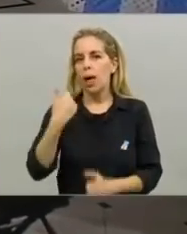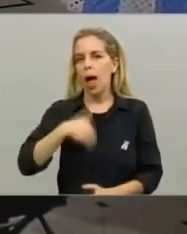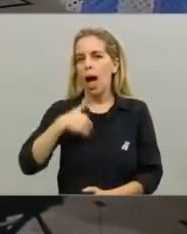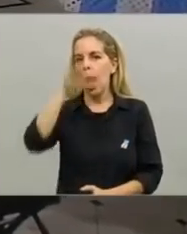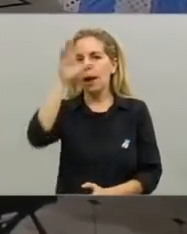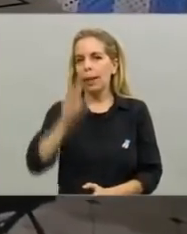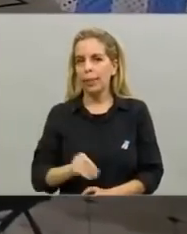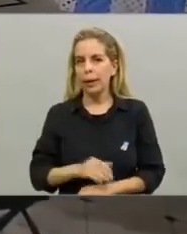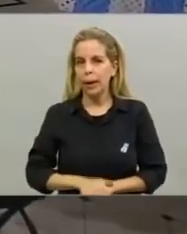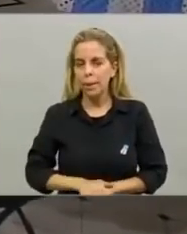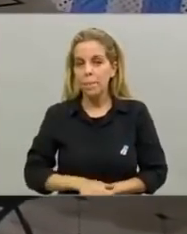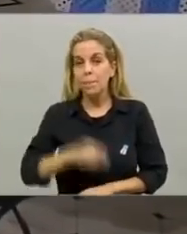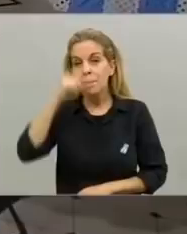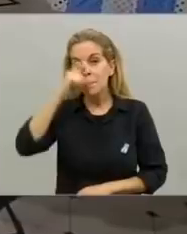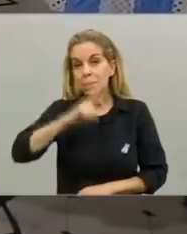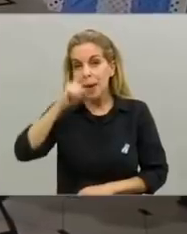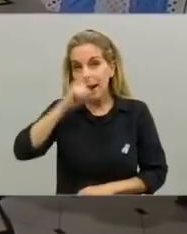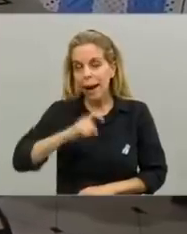que no...